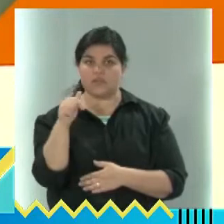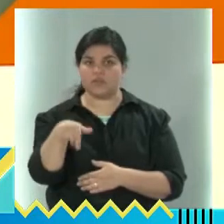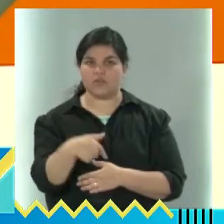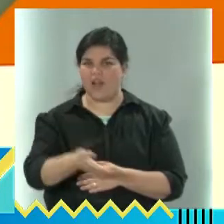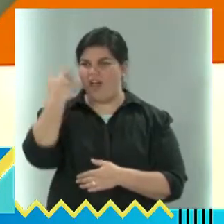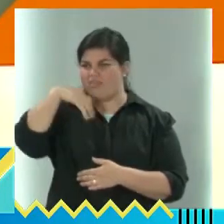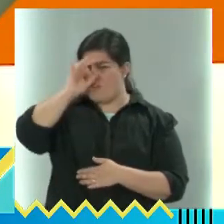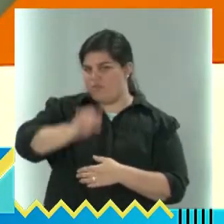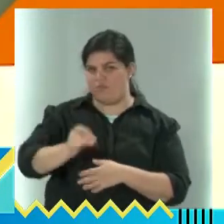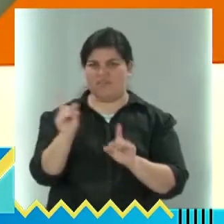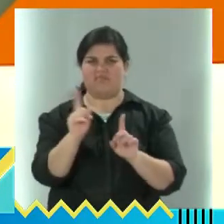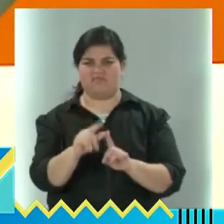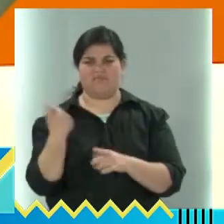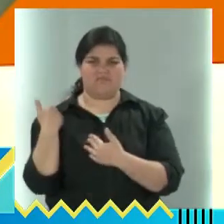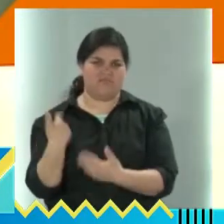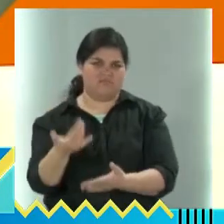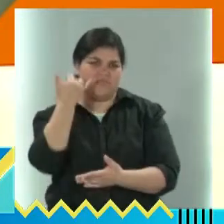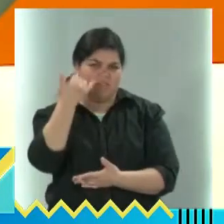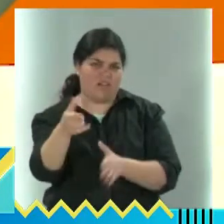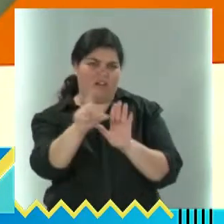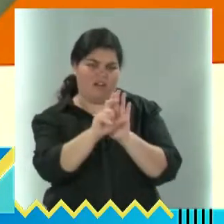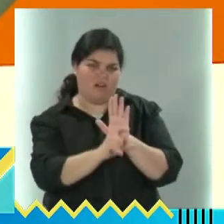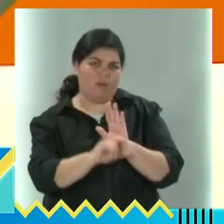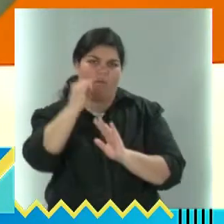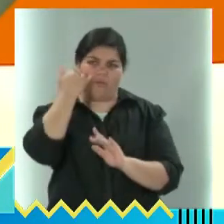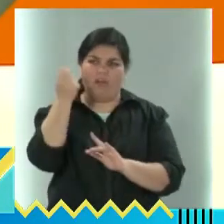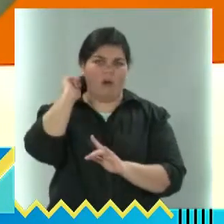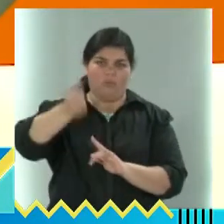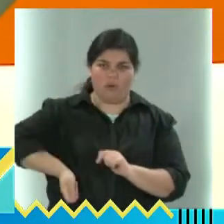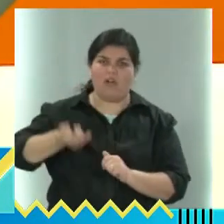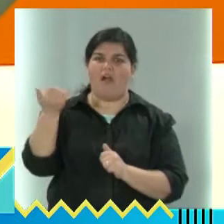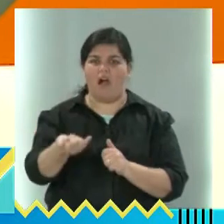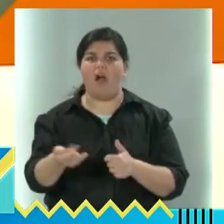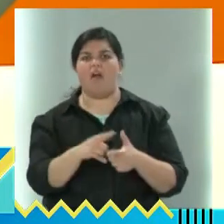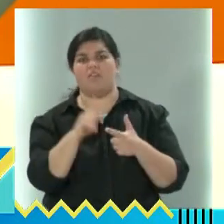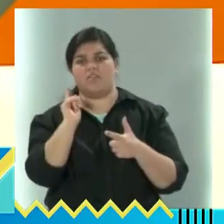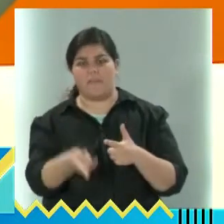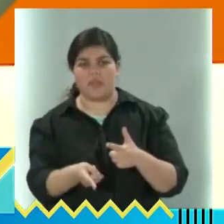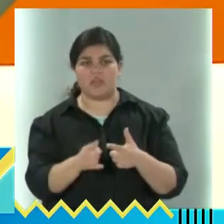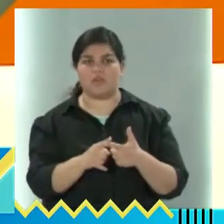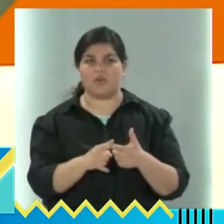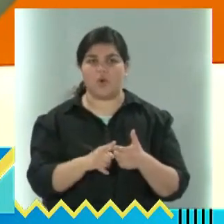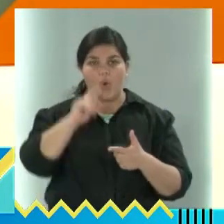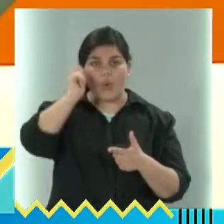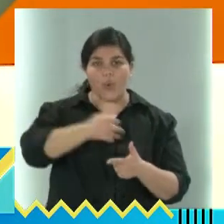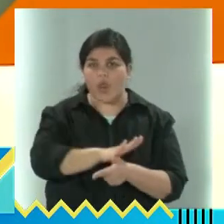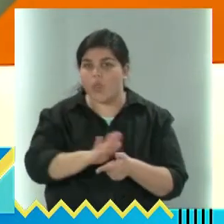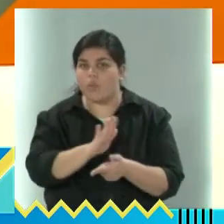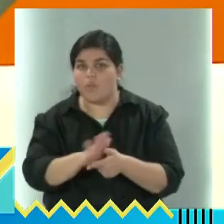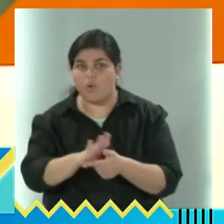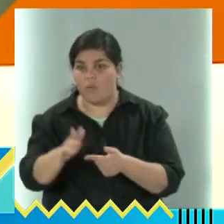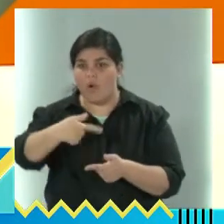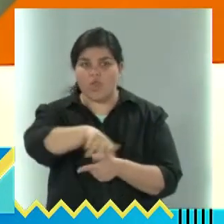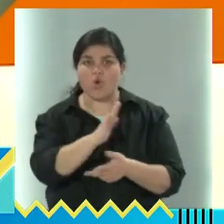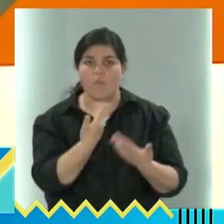existió nunca, o sea, ya tiene sus jueces que venían de antes, la incorporación de estos nuevos jueces, dándole la